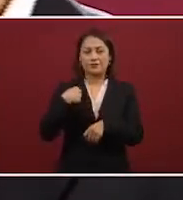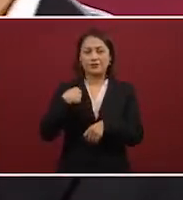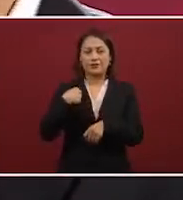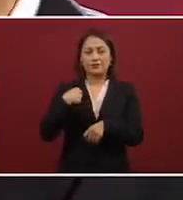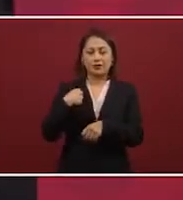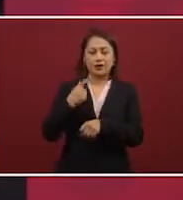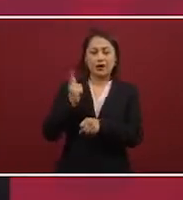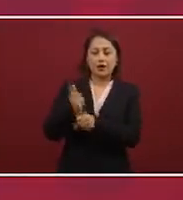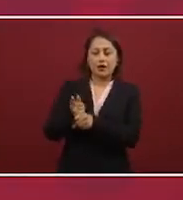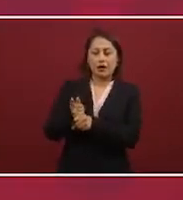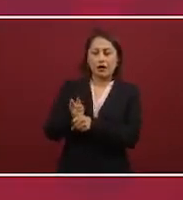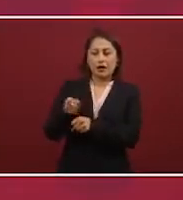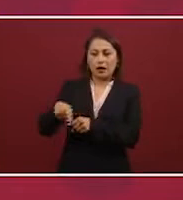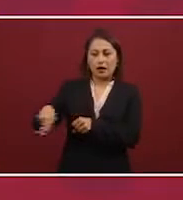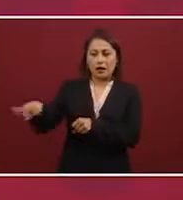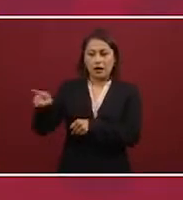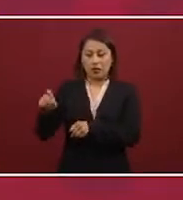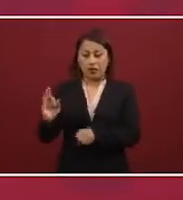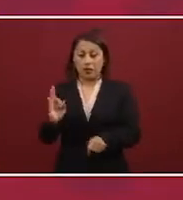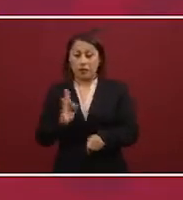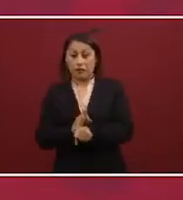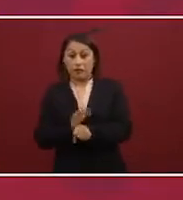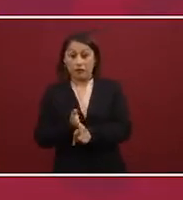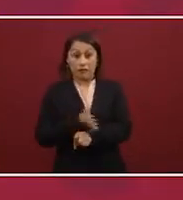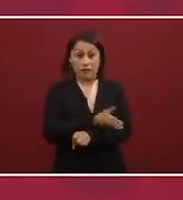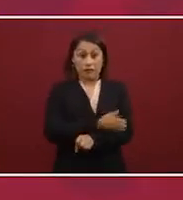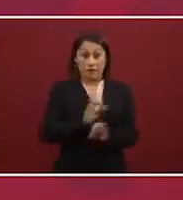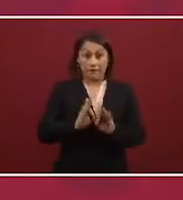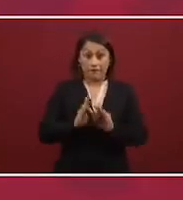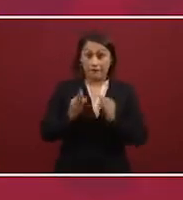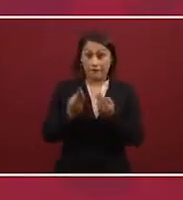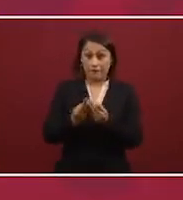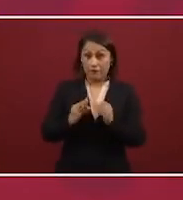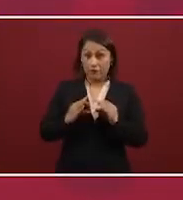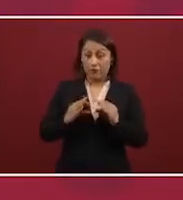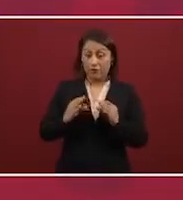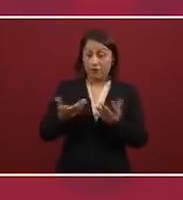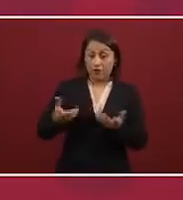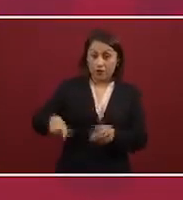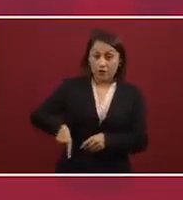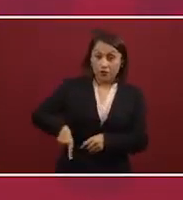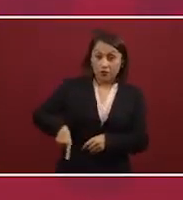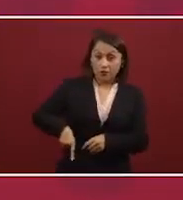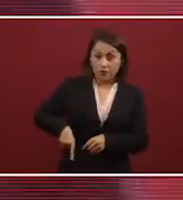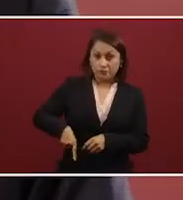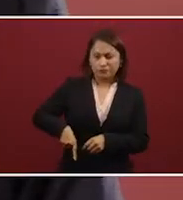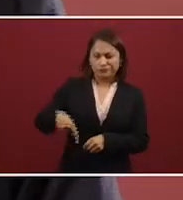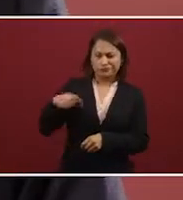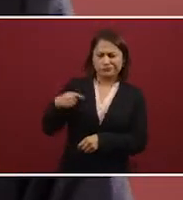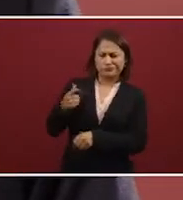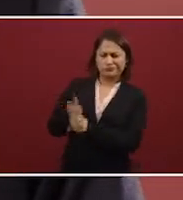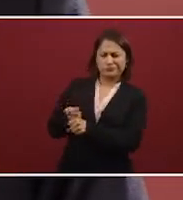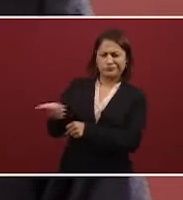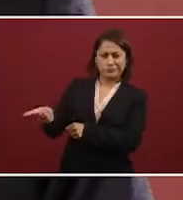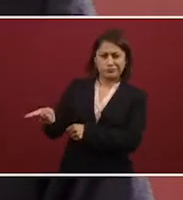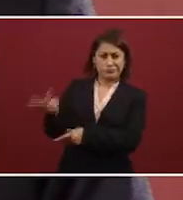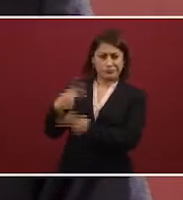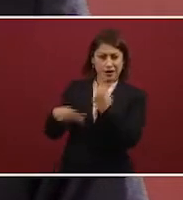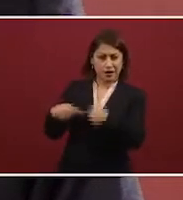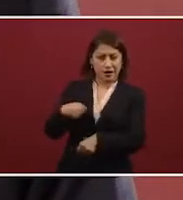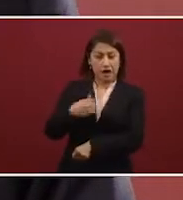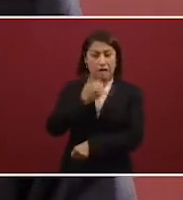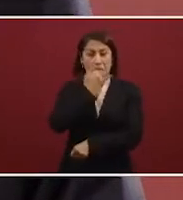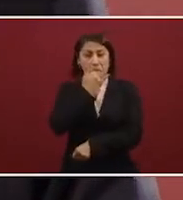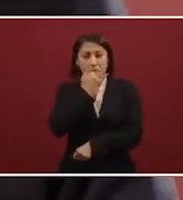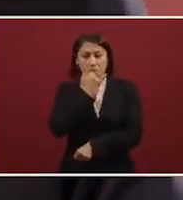cosa, dijo. Luego precisó, no creo que sea lo mejor la persecución o apostar al castigo de los responsables